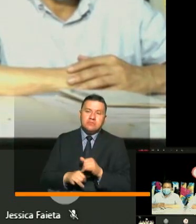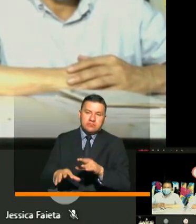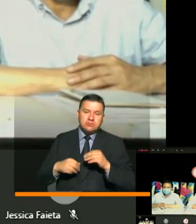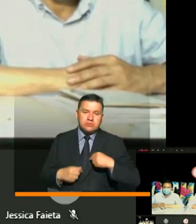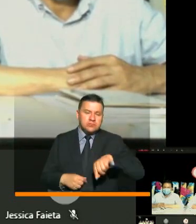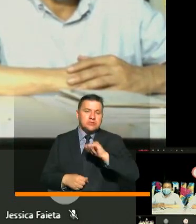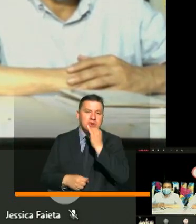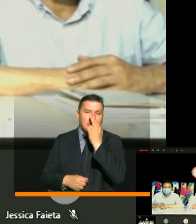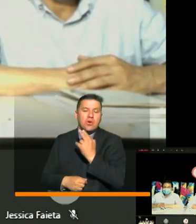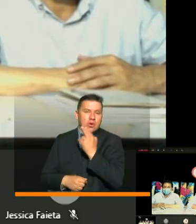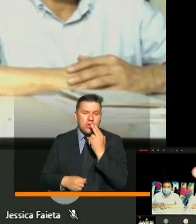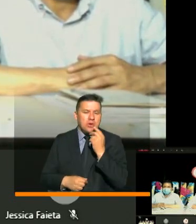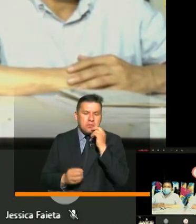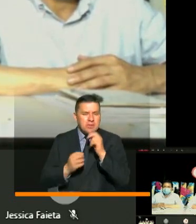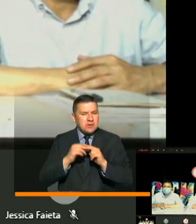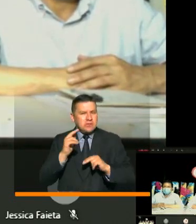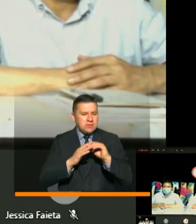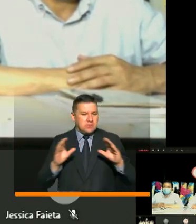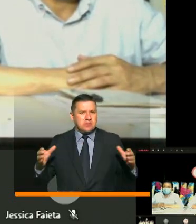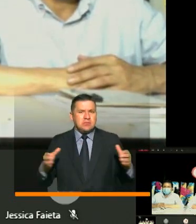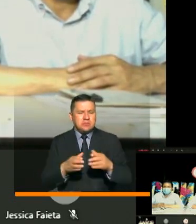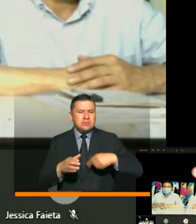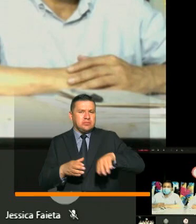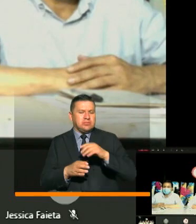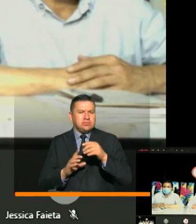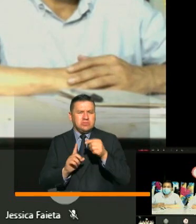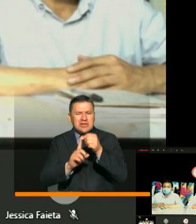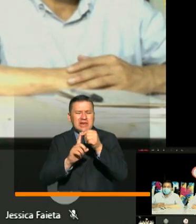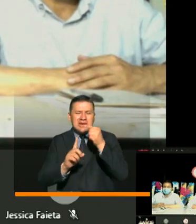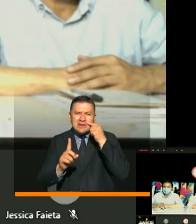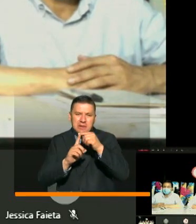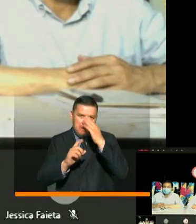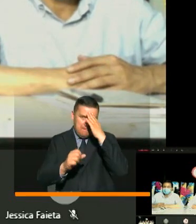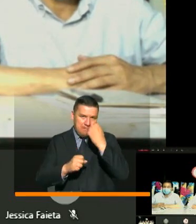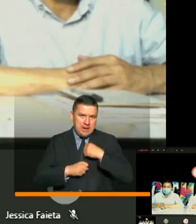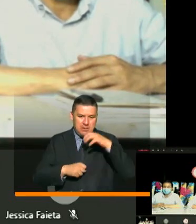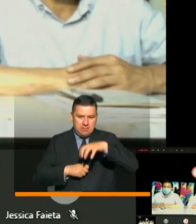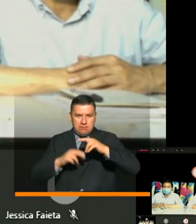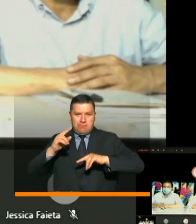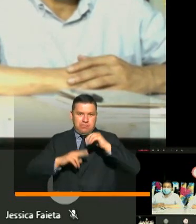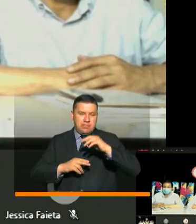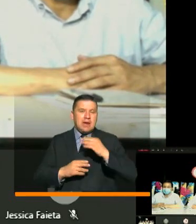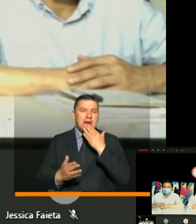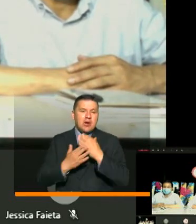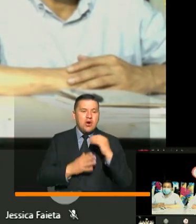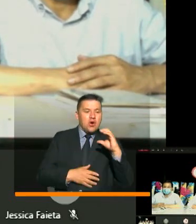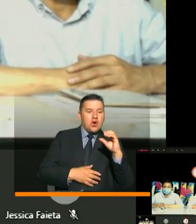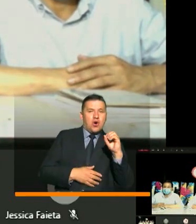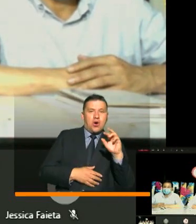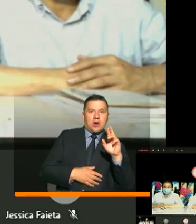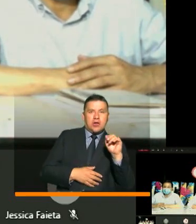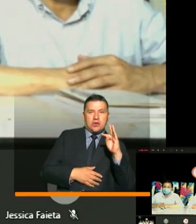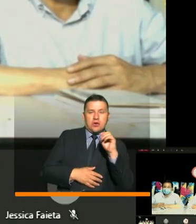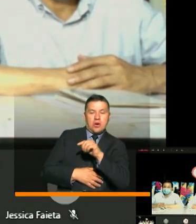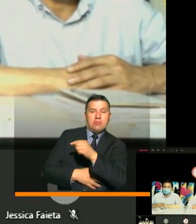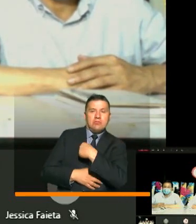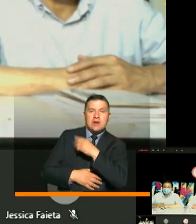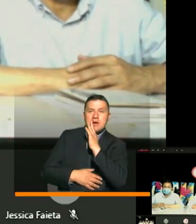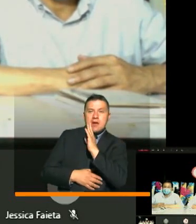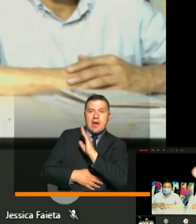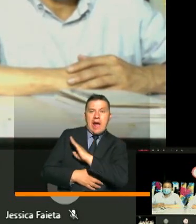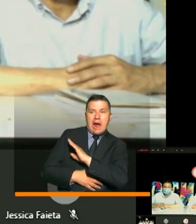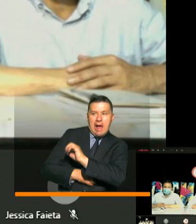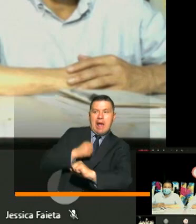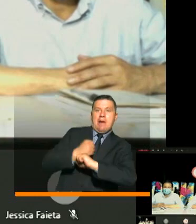el compromiso de construir una unidad especial militar en Caloto, gracias al apoyo del alcalde, será el Ministerio de Defensa y el